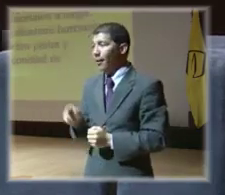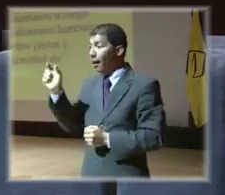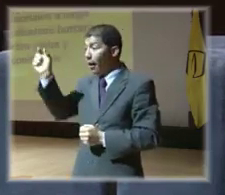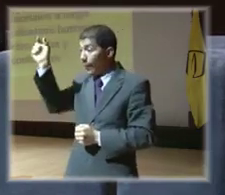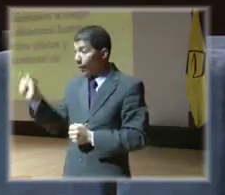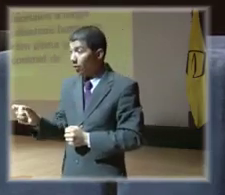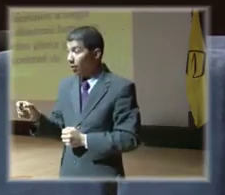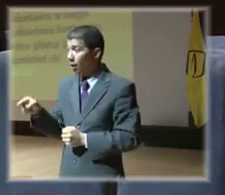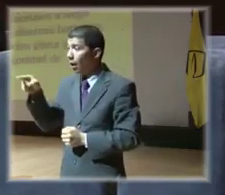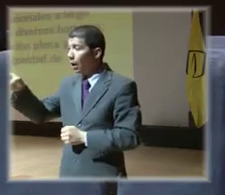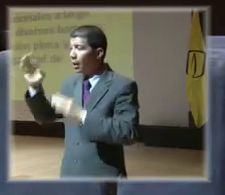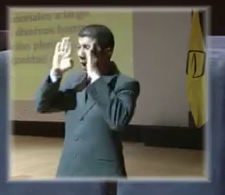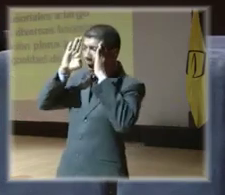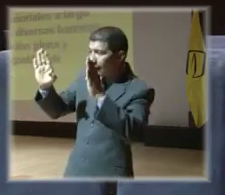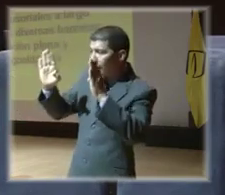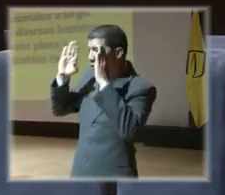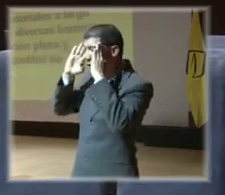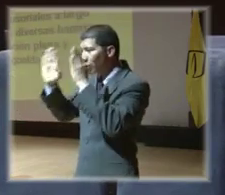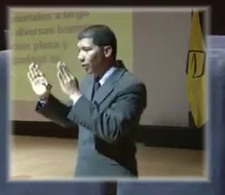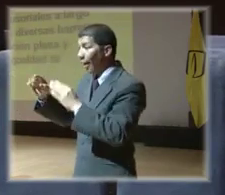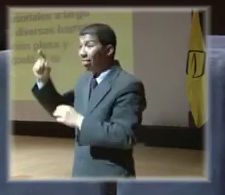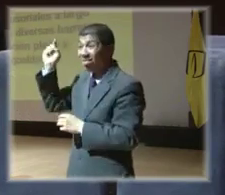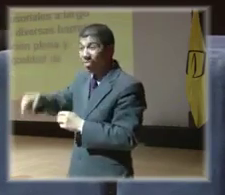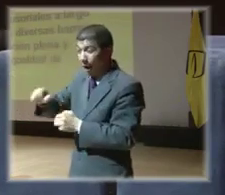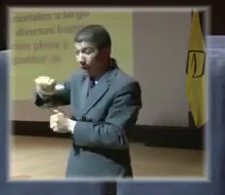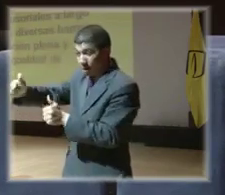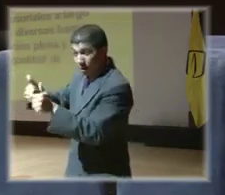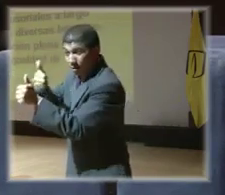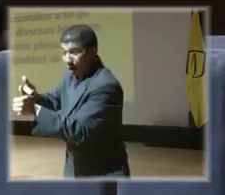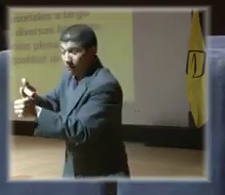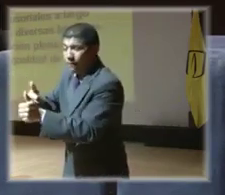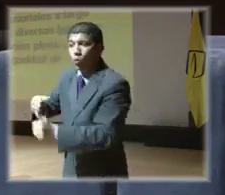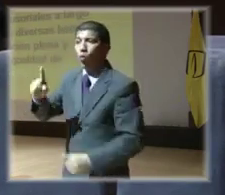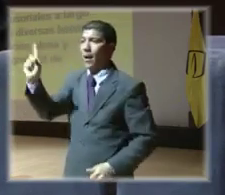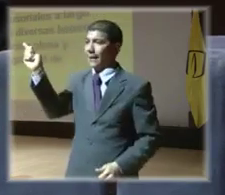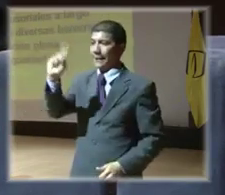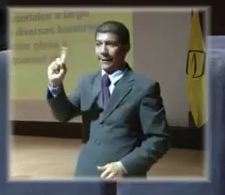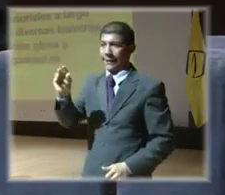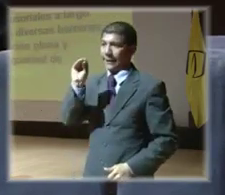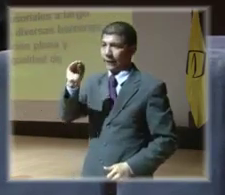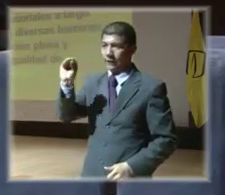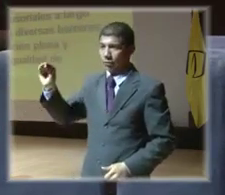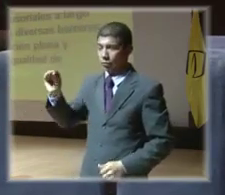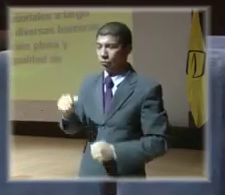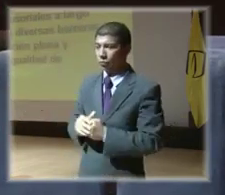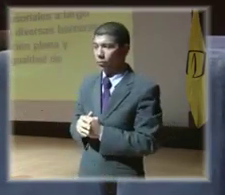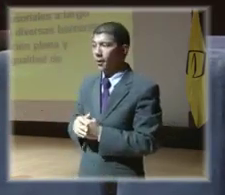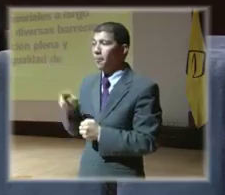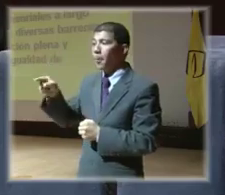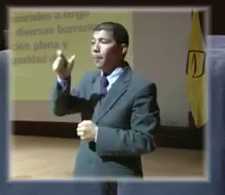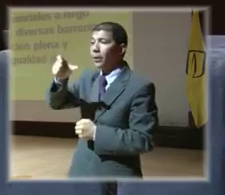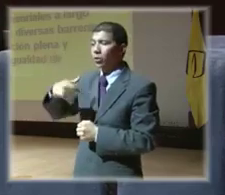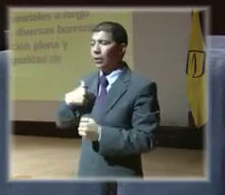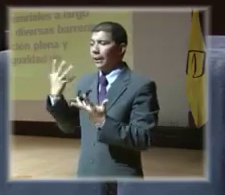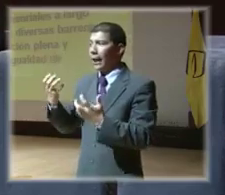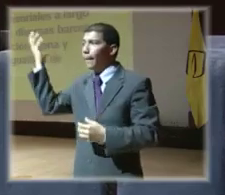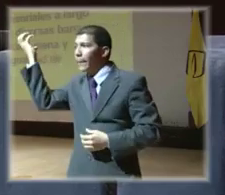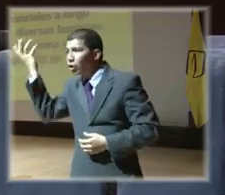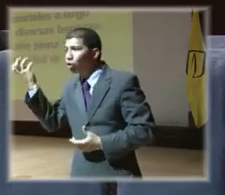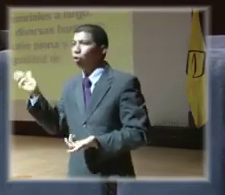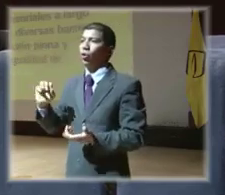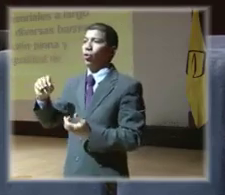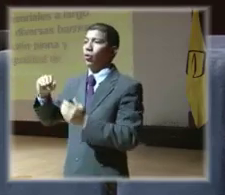Los fondos de pensiones la exigen como si lo fuera. Y esa es una barrera, pero no está en la ley, está en la interpretación que hacen los fondos,